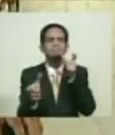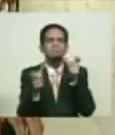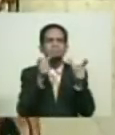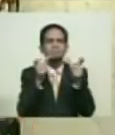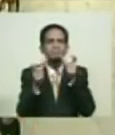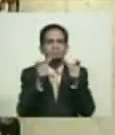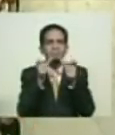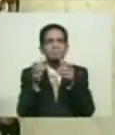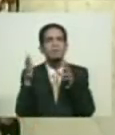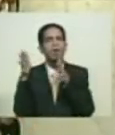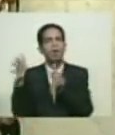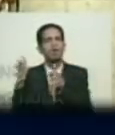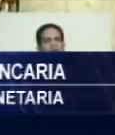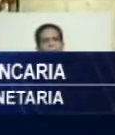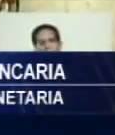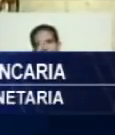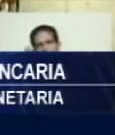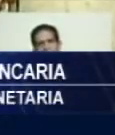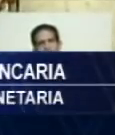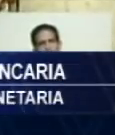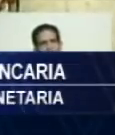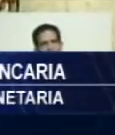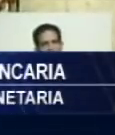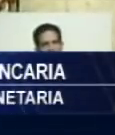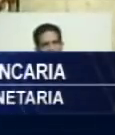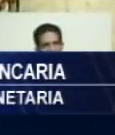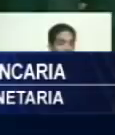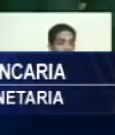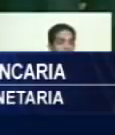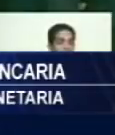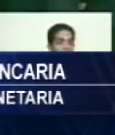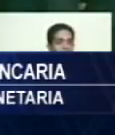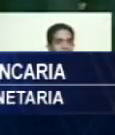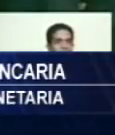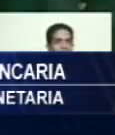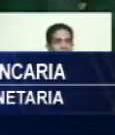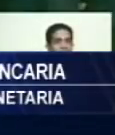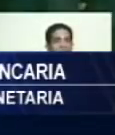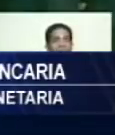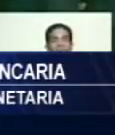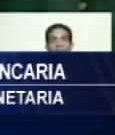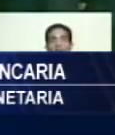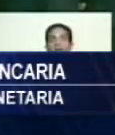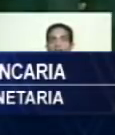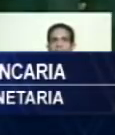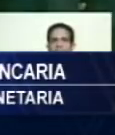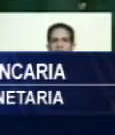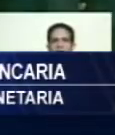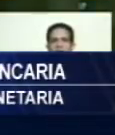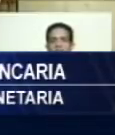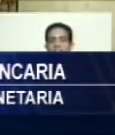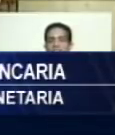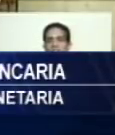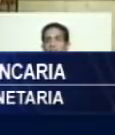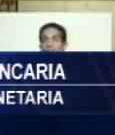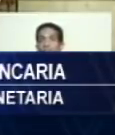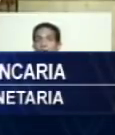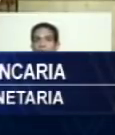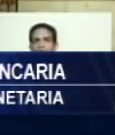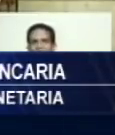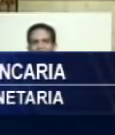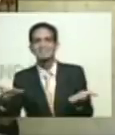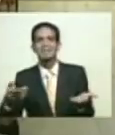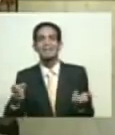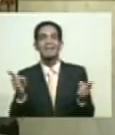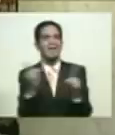equipo económico llegar a acuerdos con la Asociación Bancaria para realizar tanto los simulacros como los preparativos para llevar a cabo la reconversión monetaria